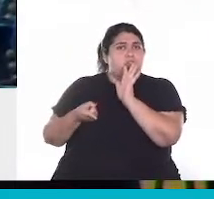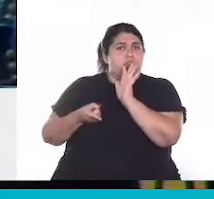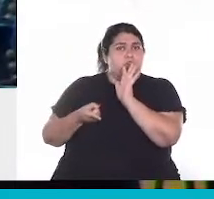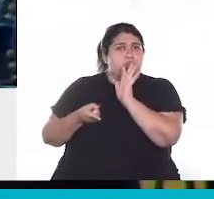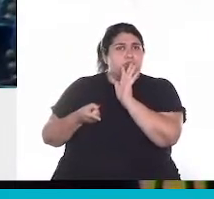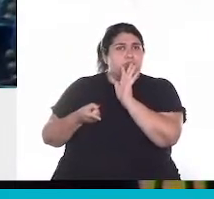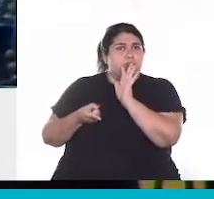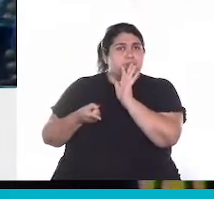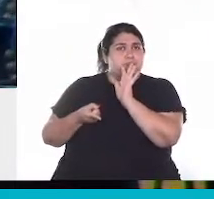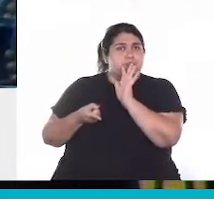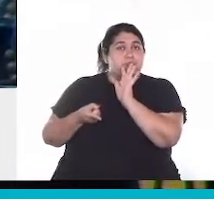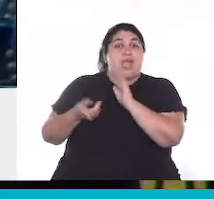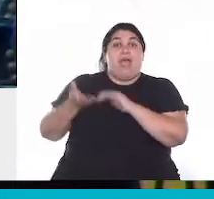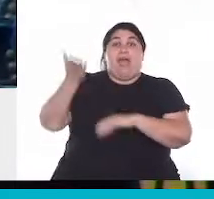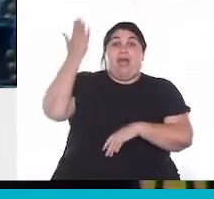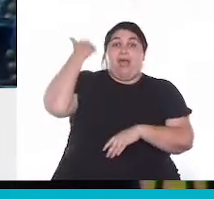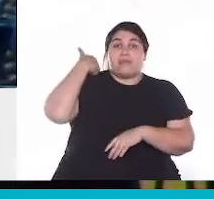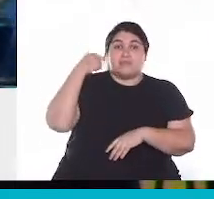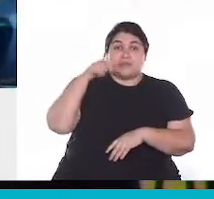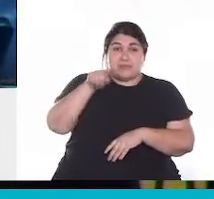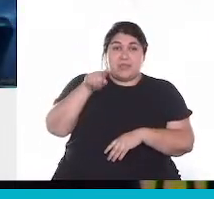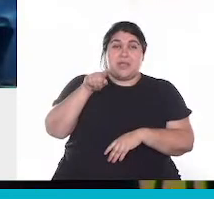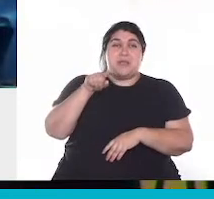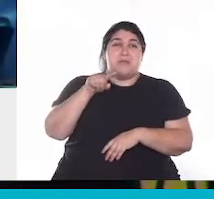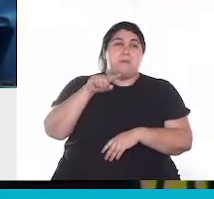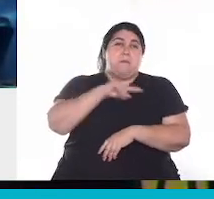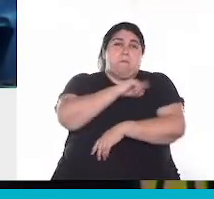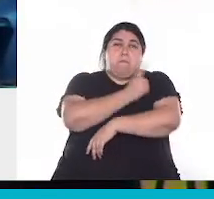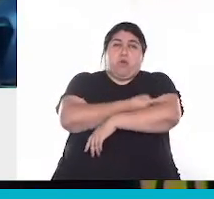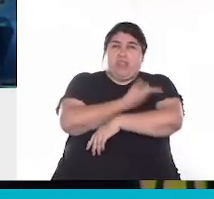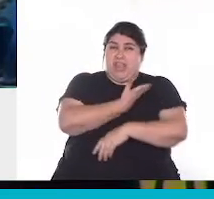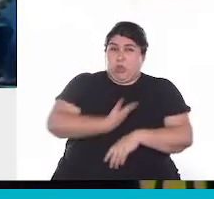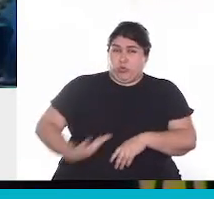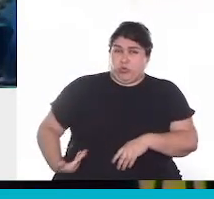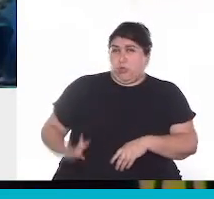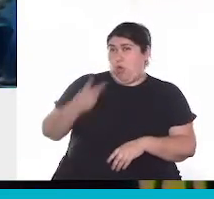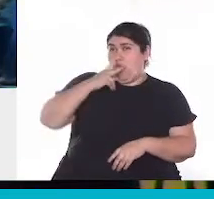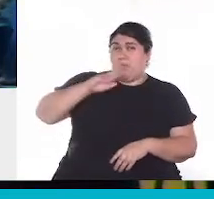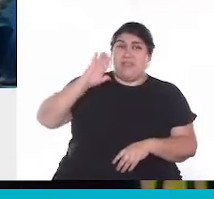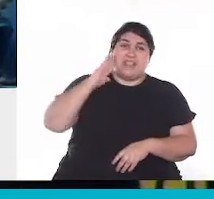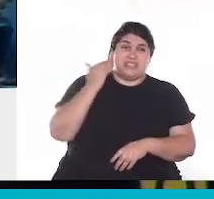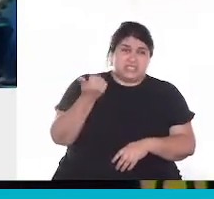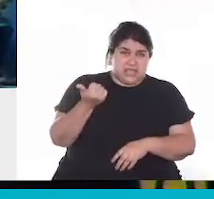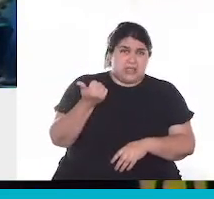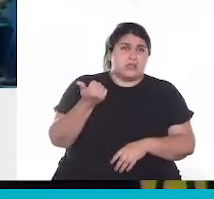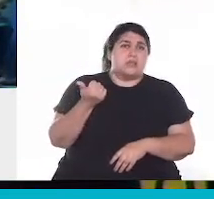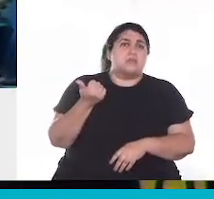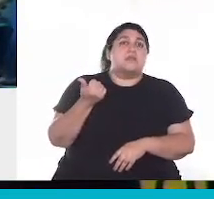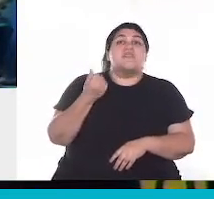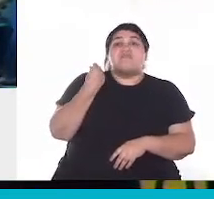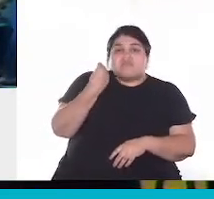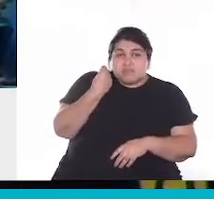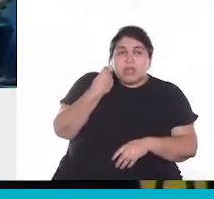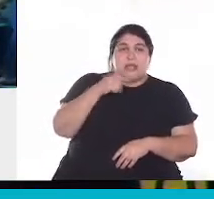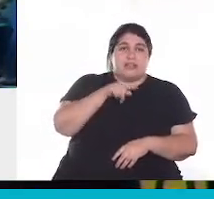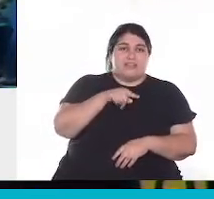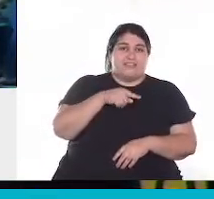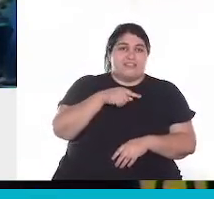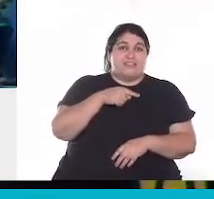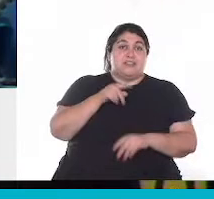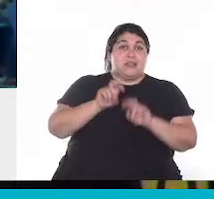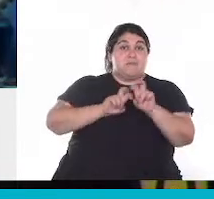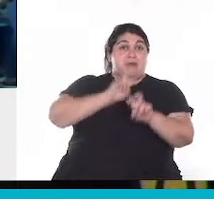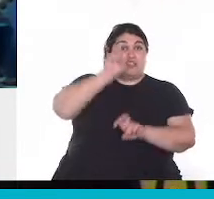cuando el Poder Ejecutivo, allá por el año 2016, pasó por sobre